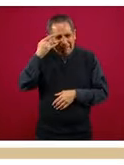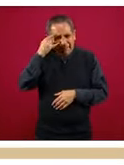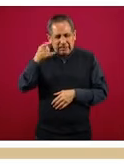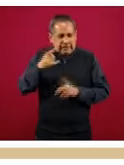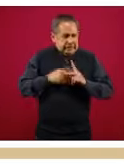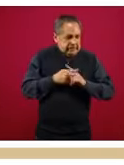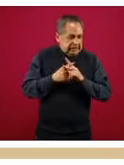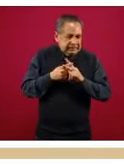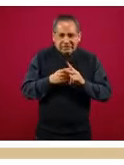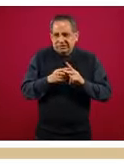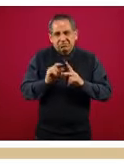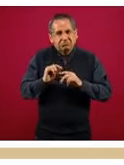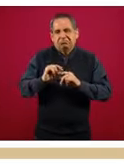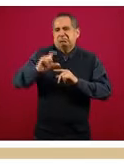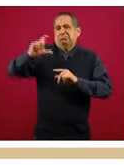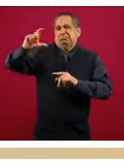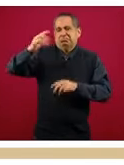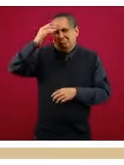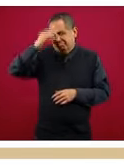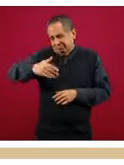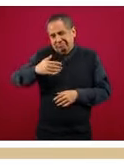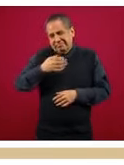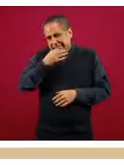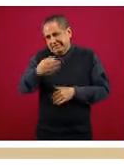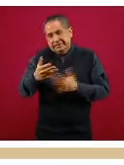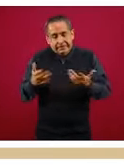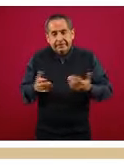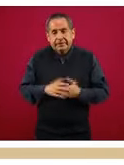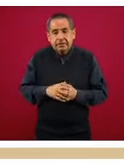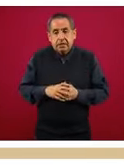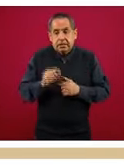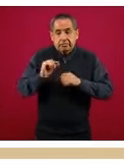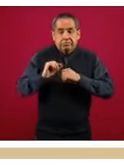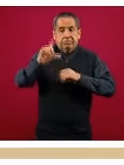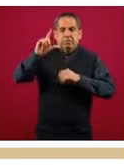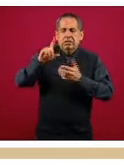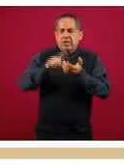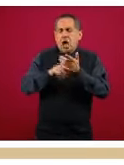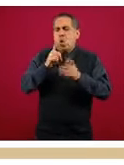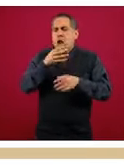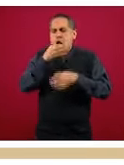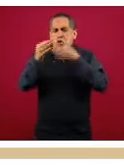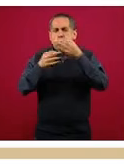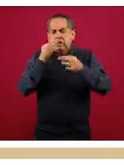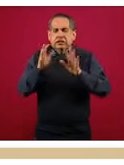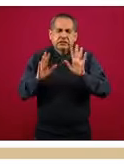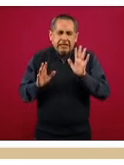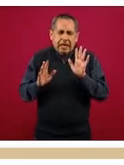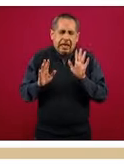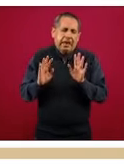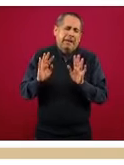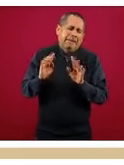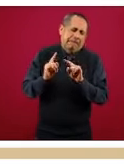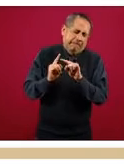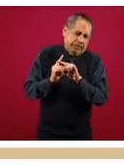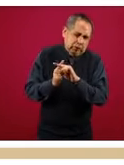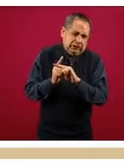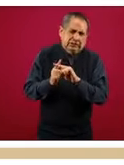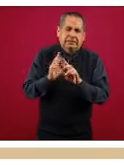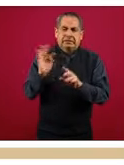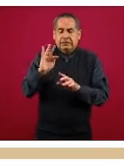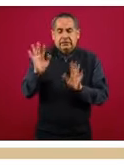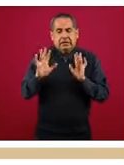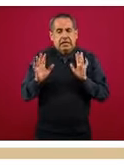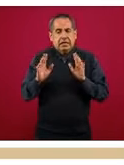las predicciones que hemos presentado aquí. Ha tenido un ascenso. Hay una noticia preliminarmente positiva, igual que en el